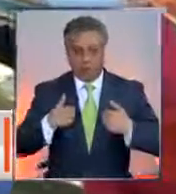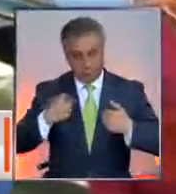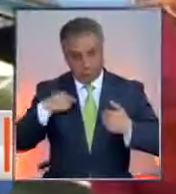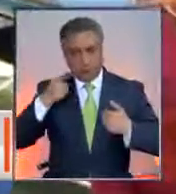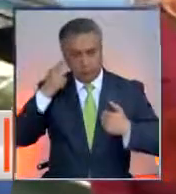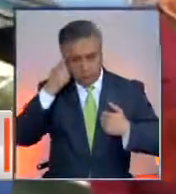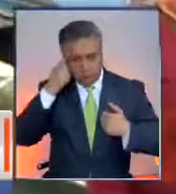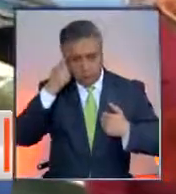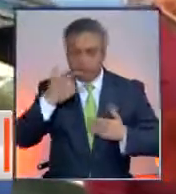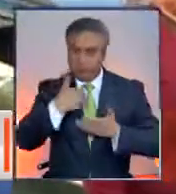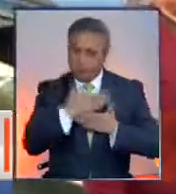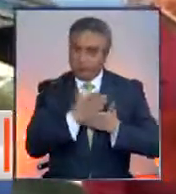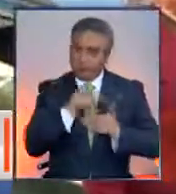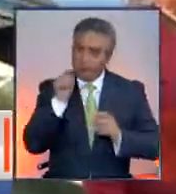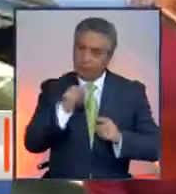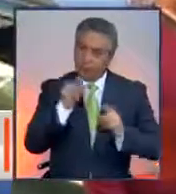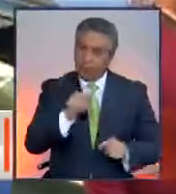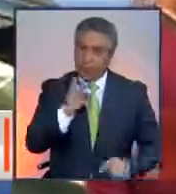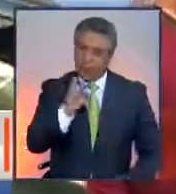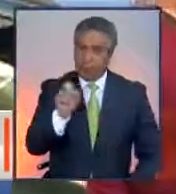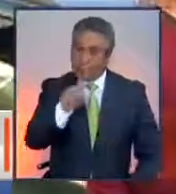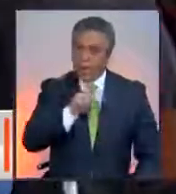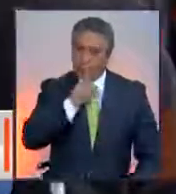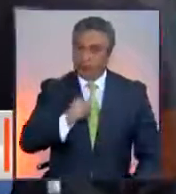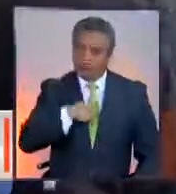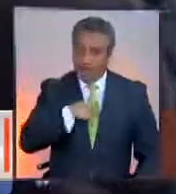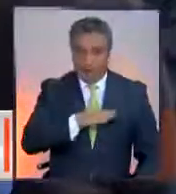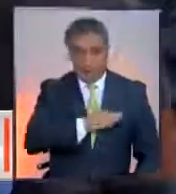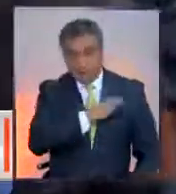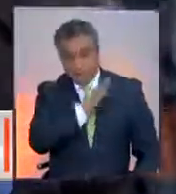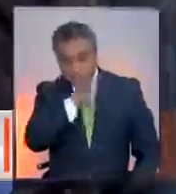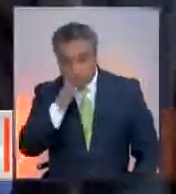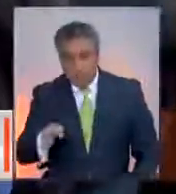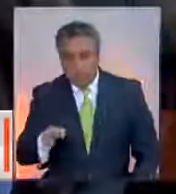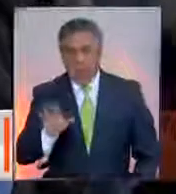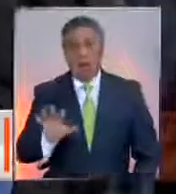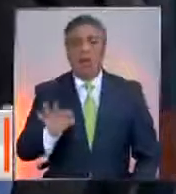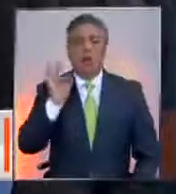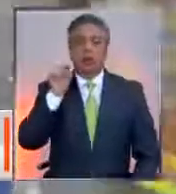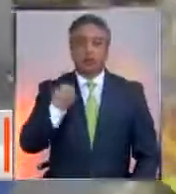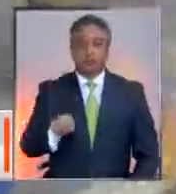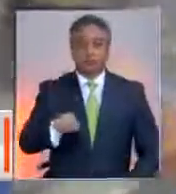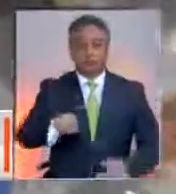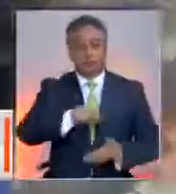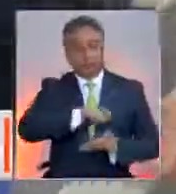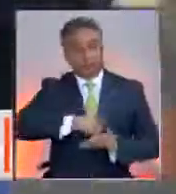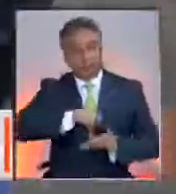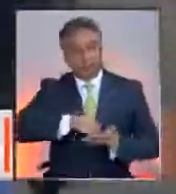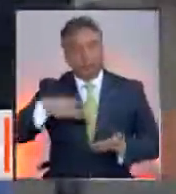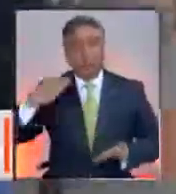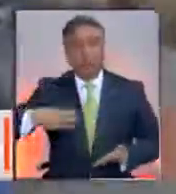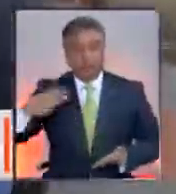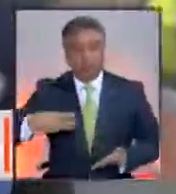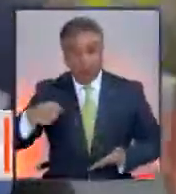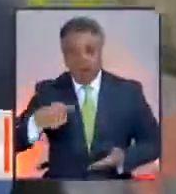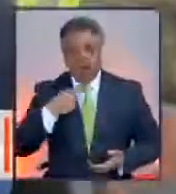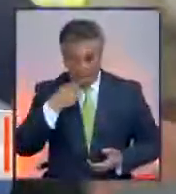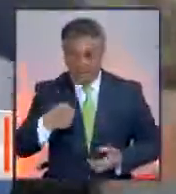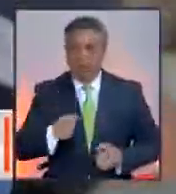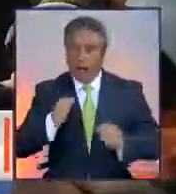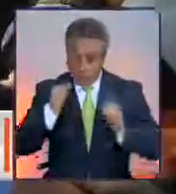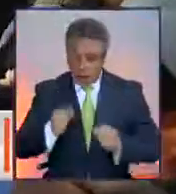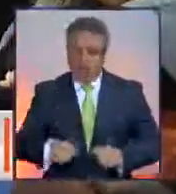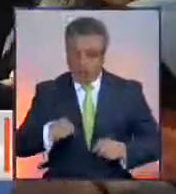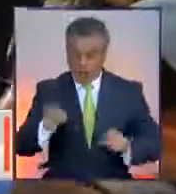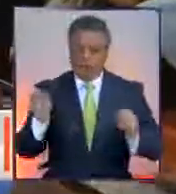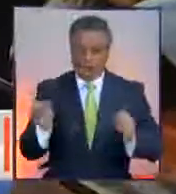que podía estar acá en la posta y me acerqué acá. Y acá lo encontré. Para la secretaria municipal, Eduardo Lara se pudo haber salvado. Por